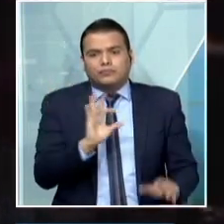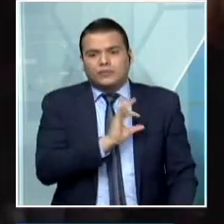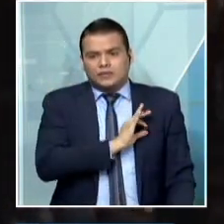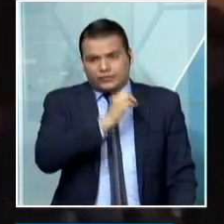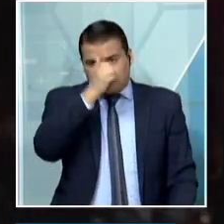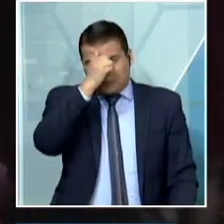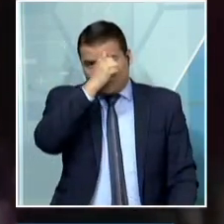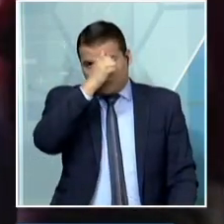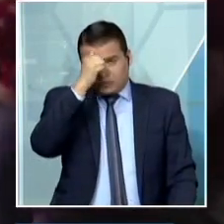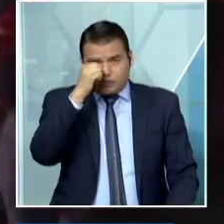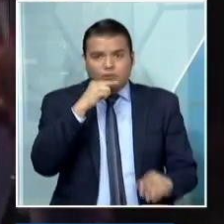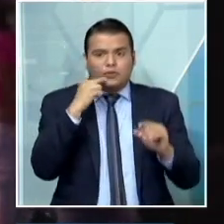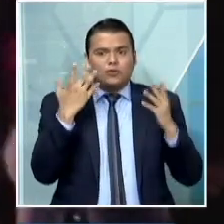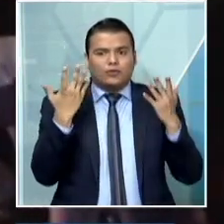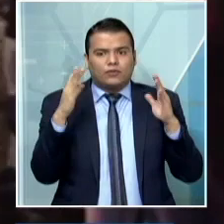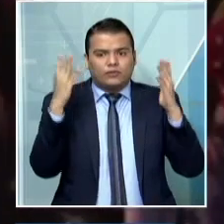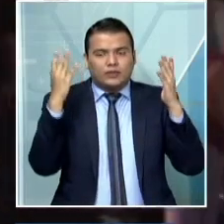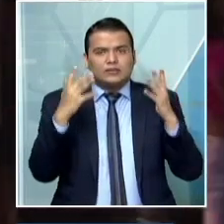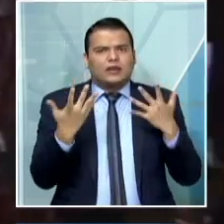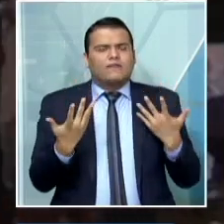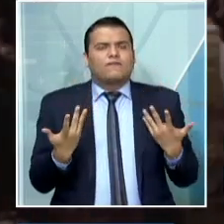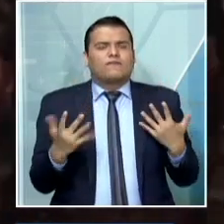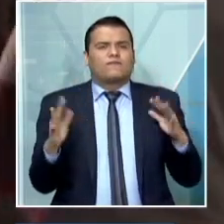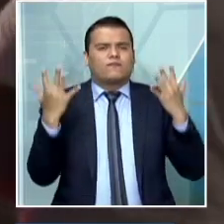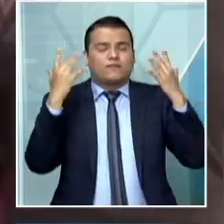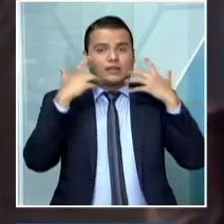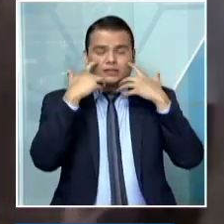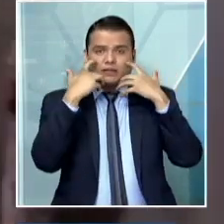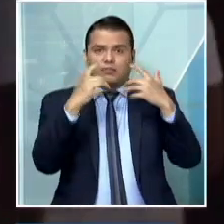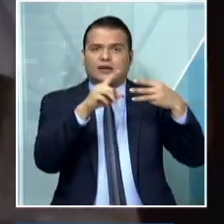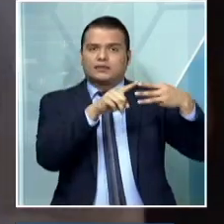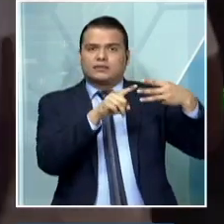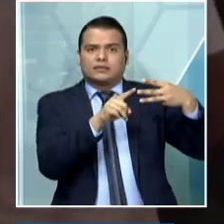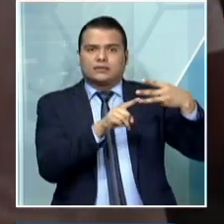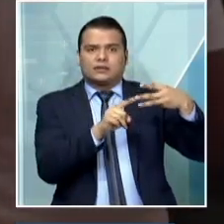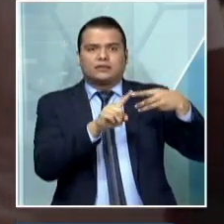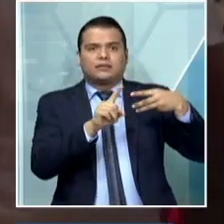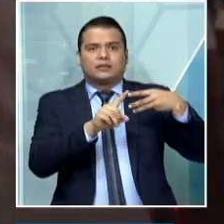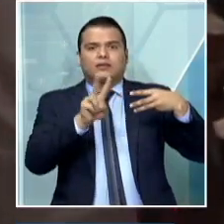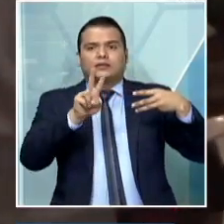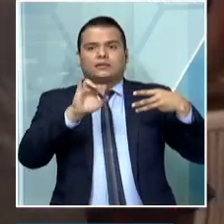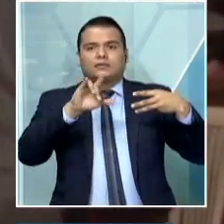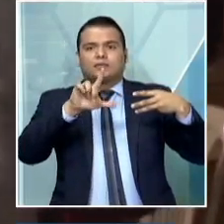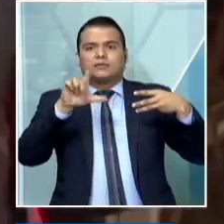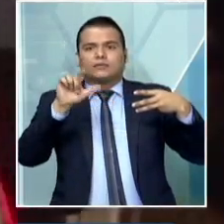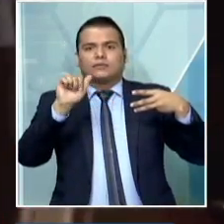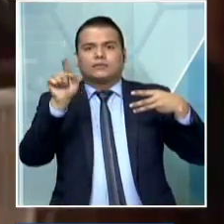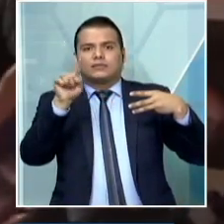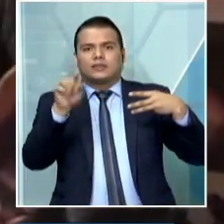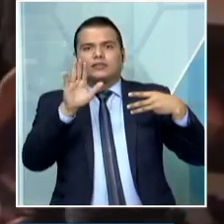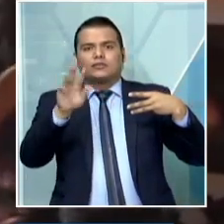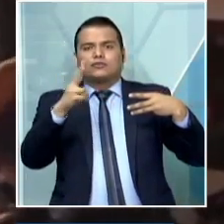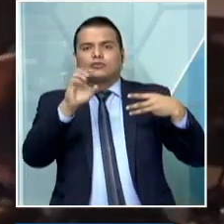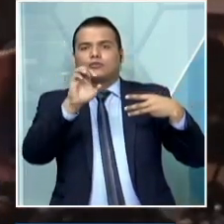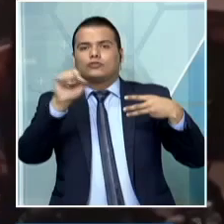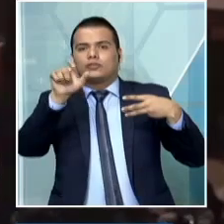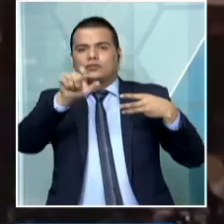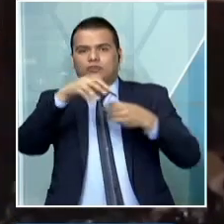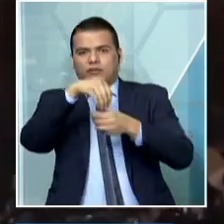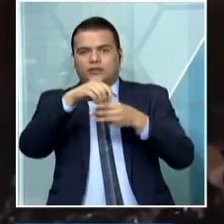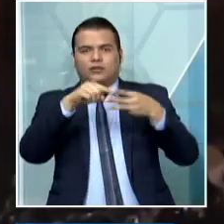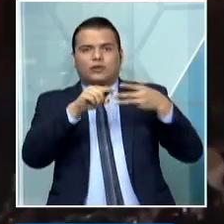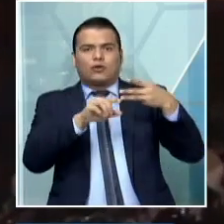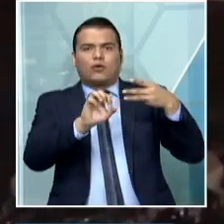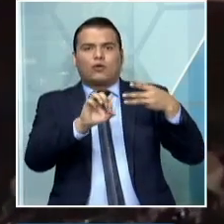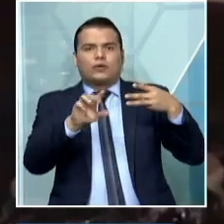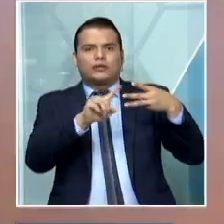semana fueron reportadas tres grandes fiestas masivas, una en Villa de Veracruz con 200 personas y dos más en el oriente